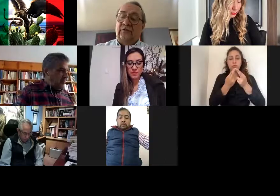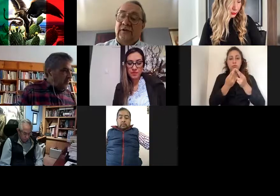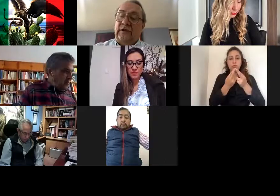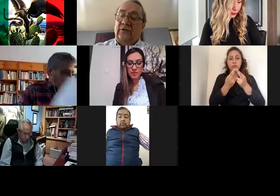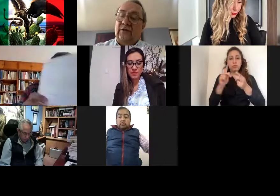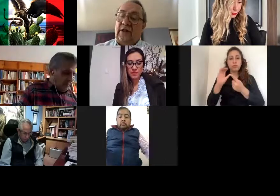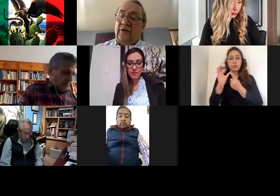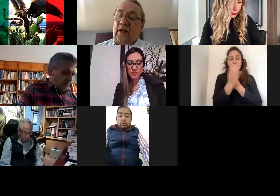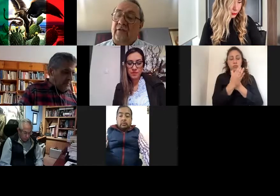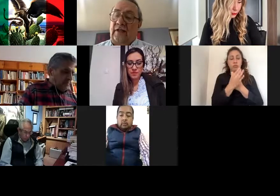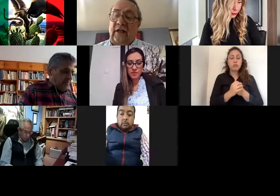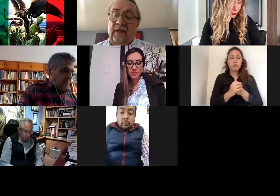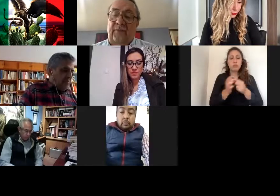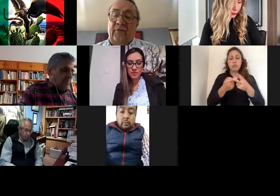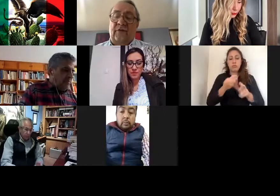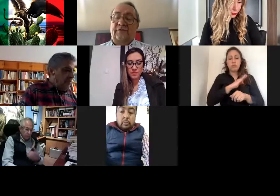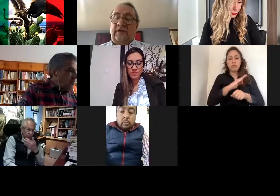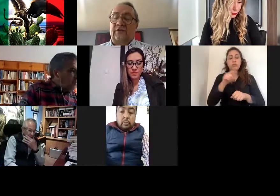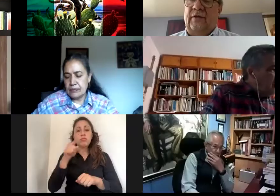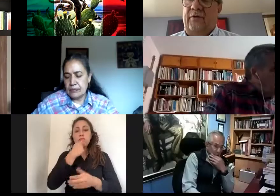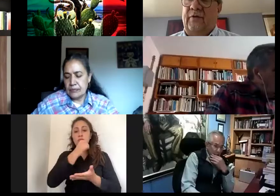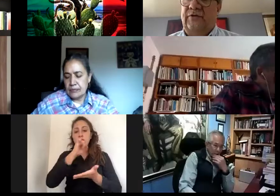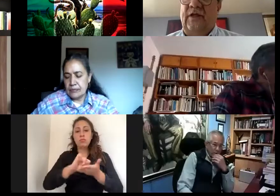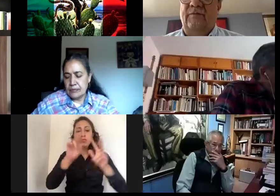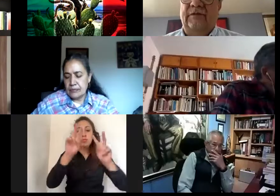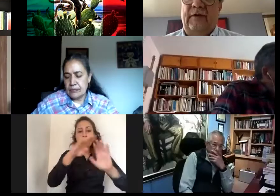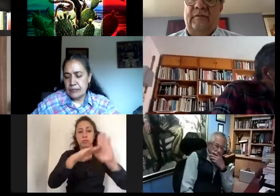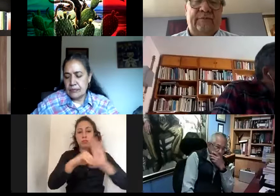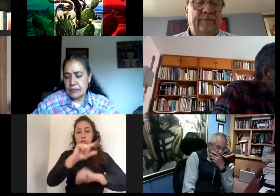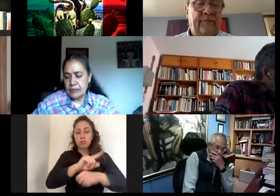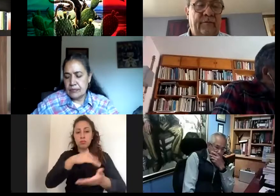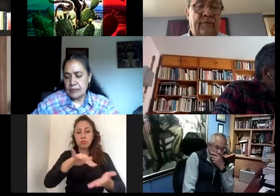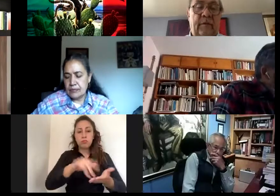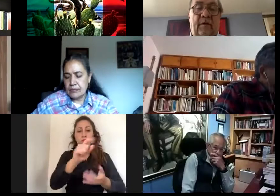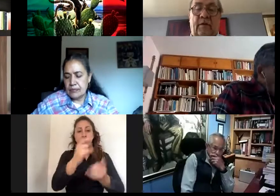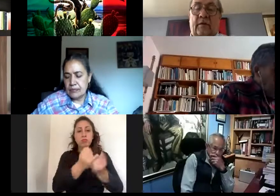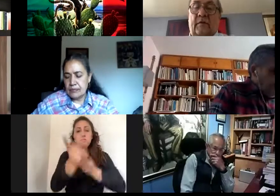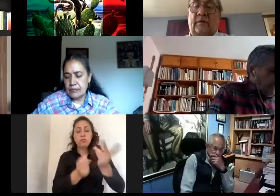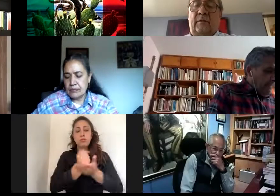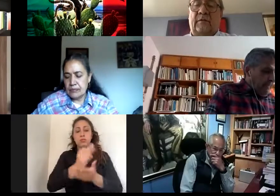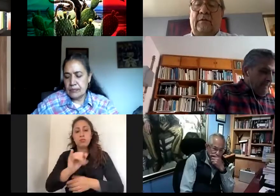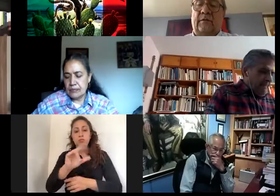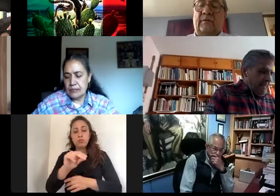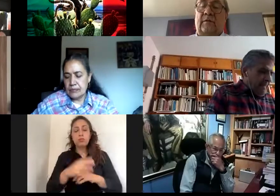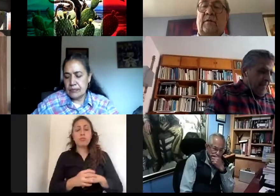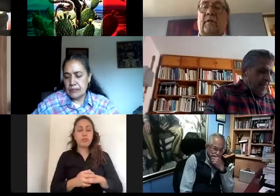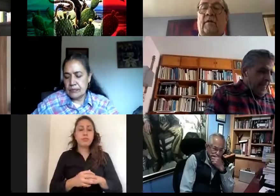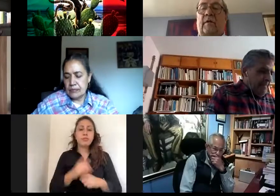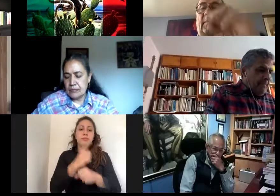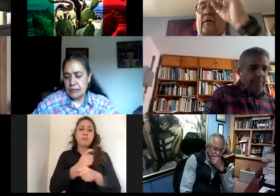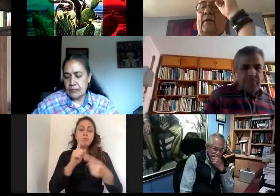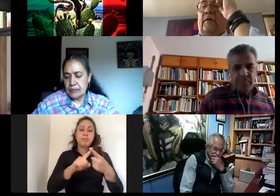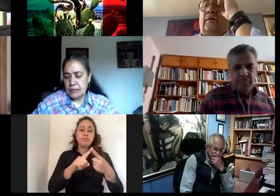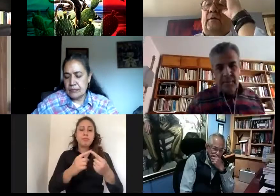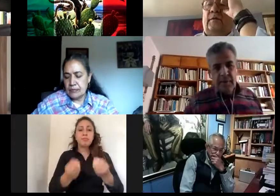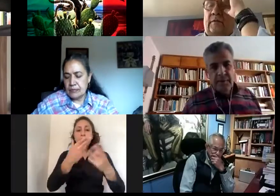Le solicito de lectura al orden del día y ponga en consideración la aprobación de la misma. Bien, el primer punto del orden del día es la lista